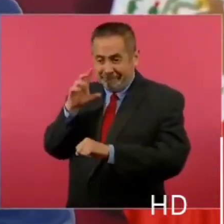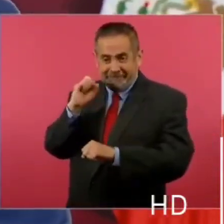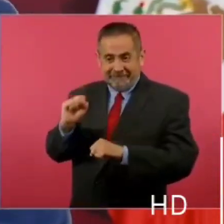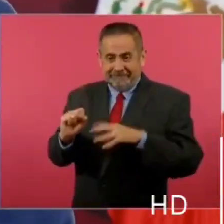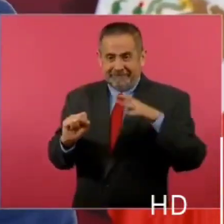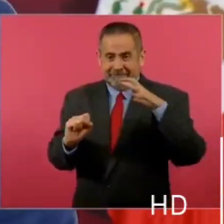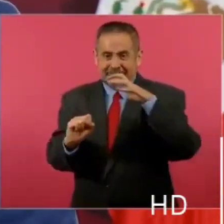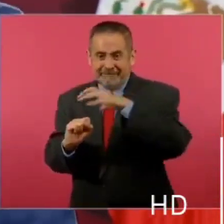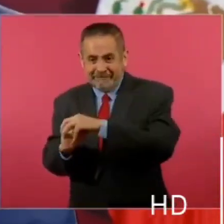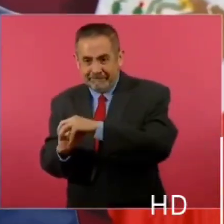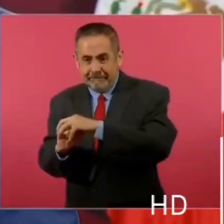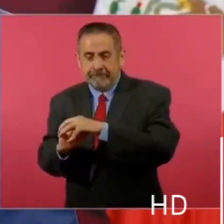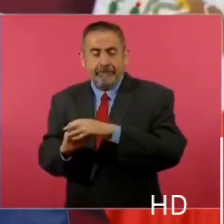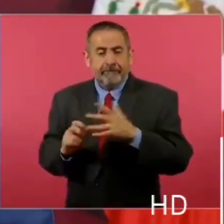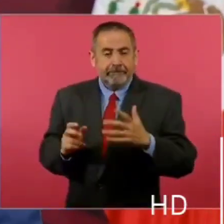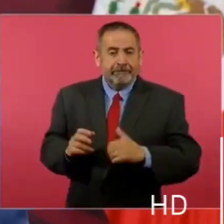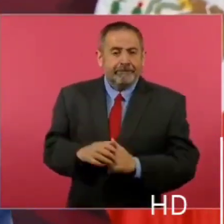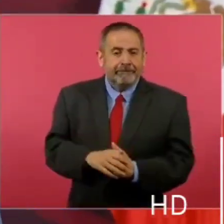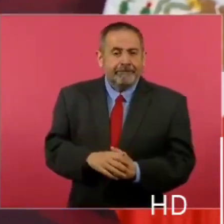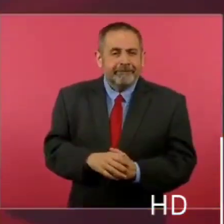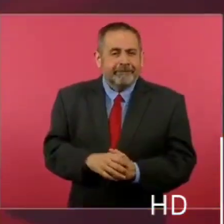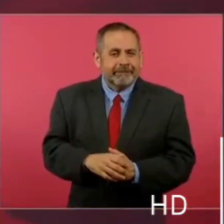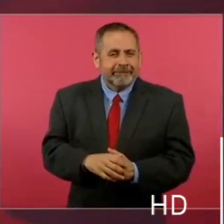Lo muerde.